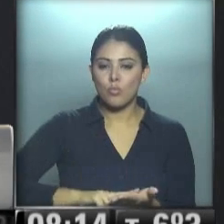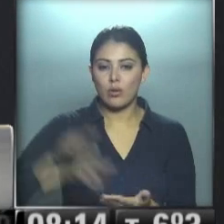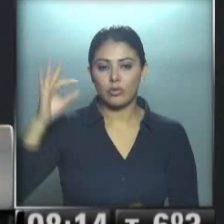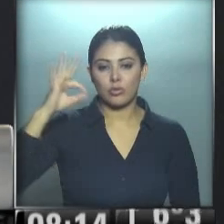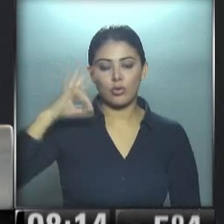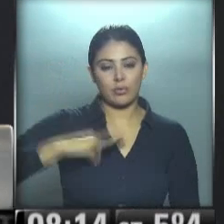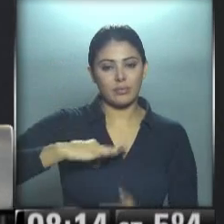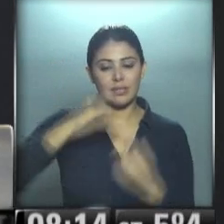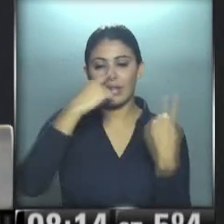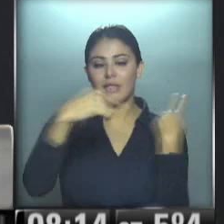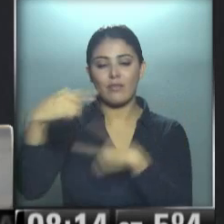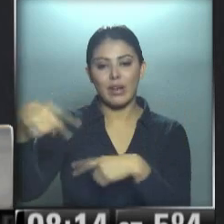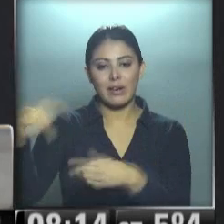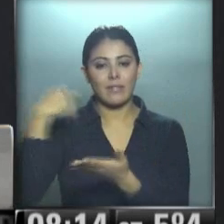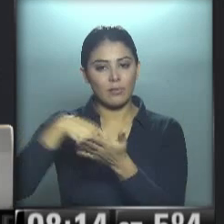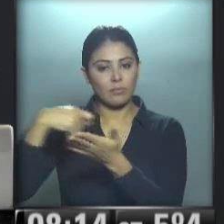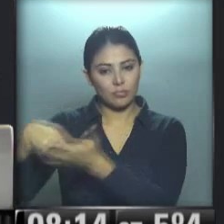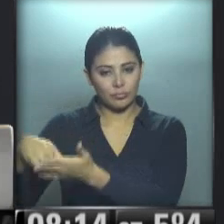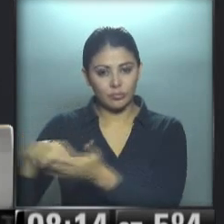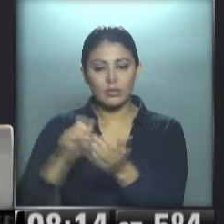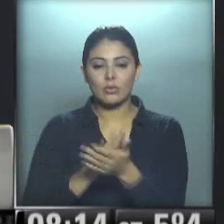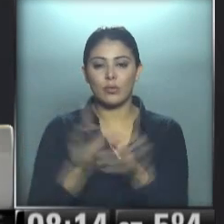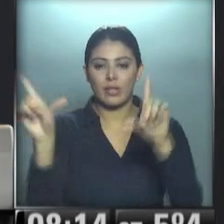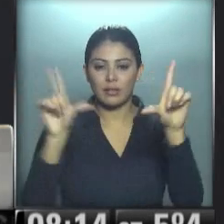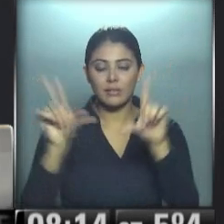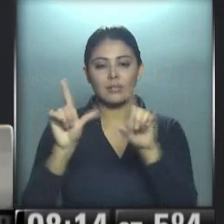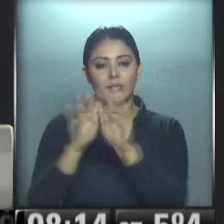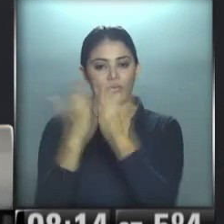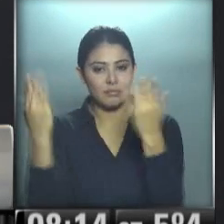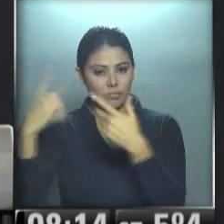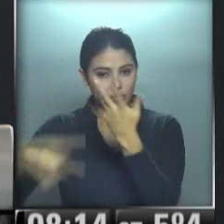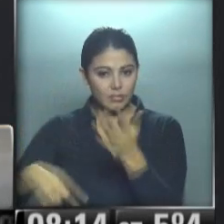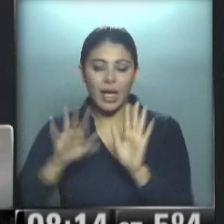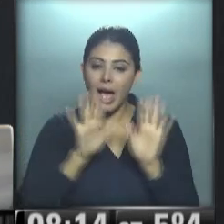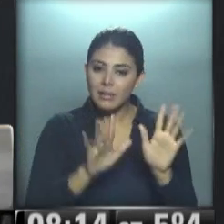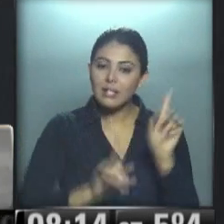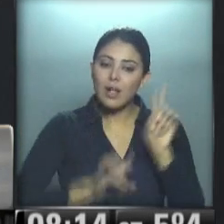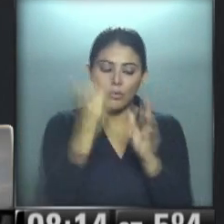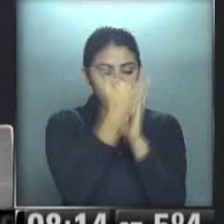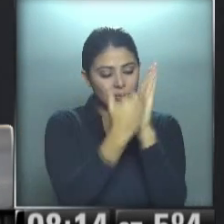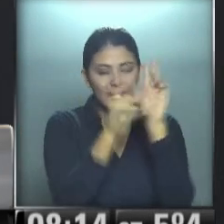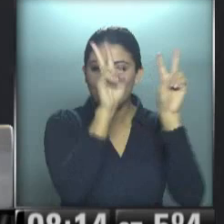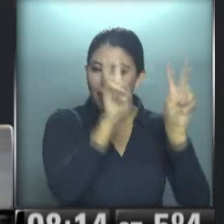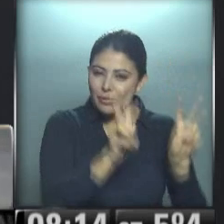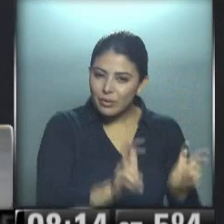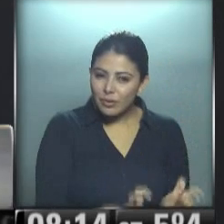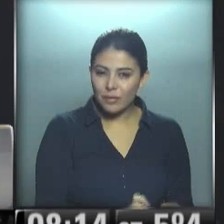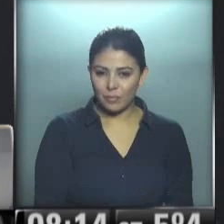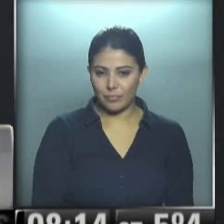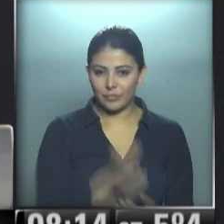con alícuotas diferenciales para los medios de comunicación por lo tanto estos son una serie de temas que